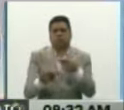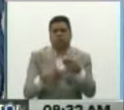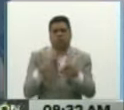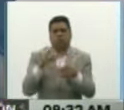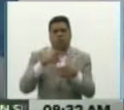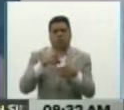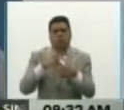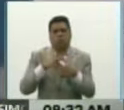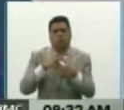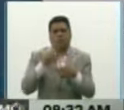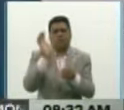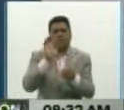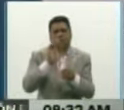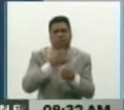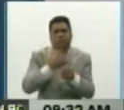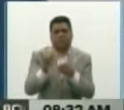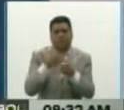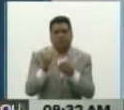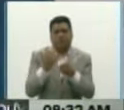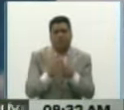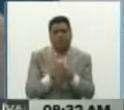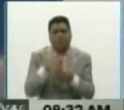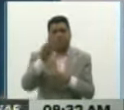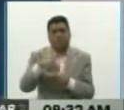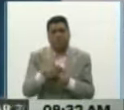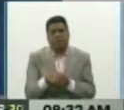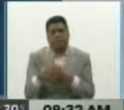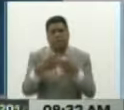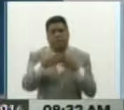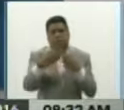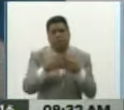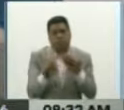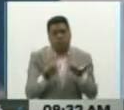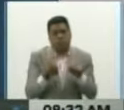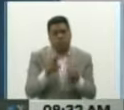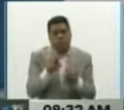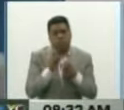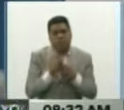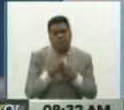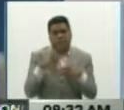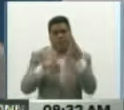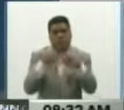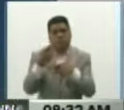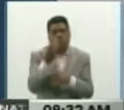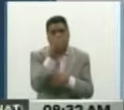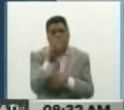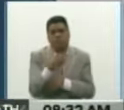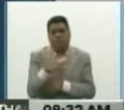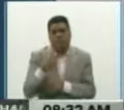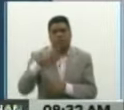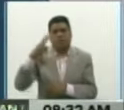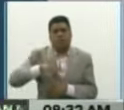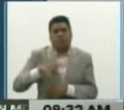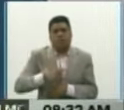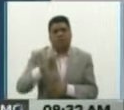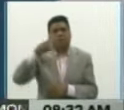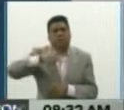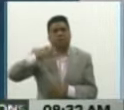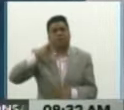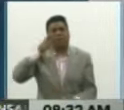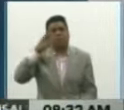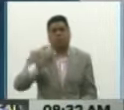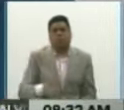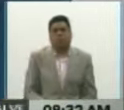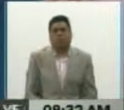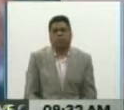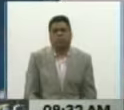se reactiven. Pero entonces endeudate también, Lorenzo, para también a producir alimentos que realmente es lo que está necesitado el pueblo. No, nada más se va a